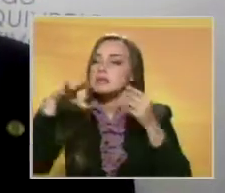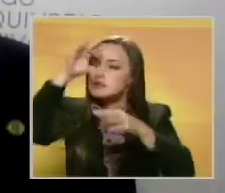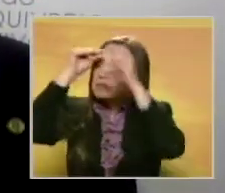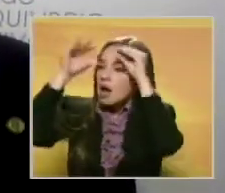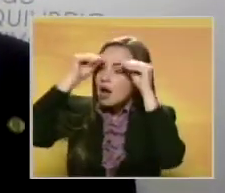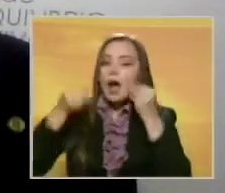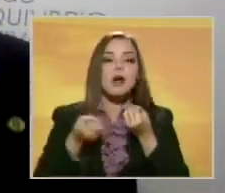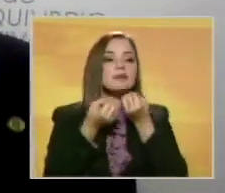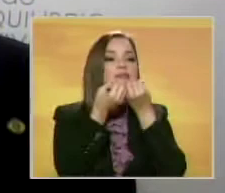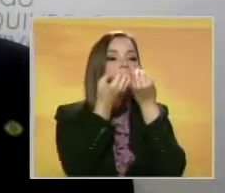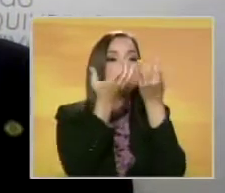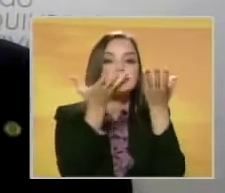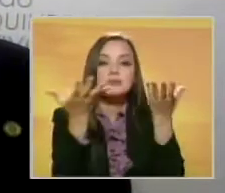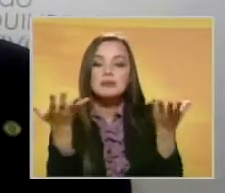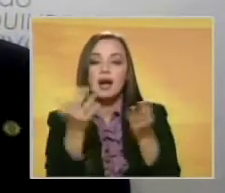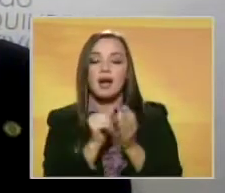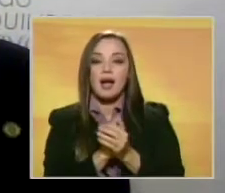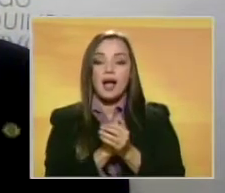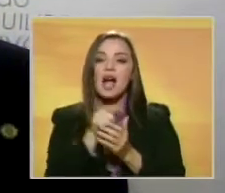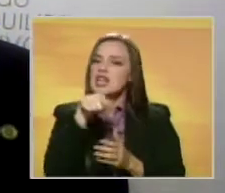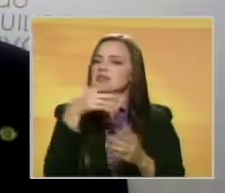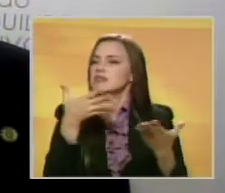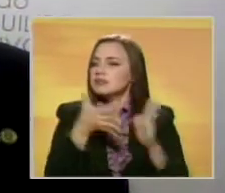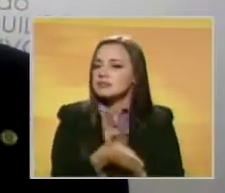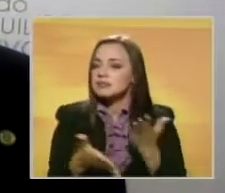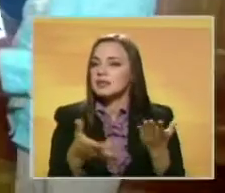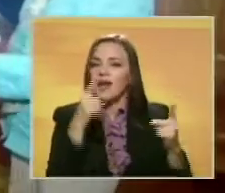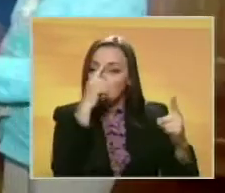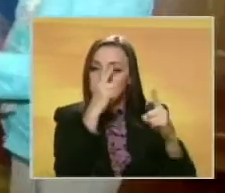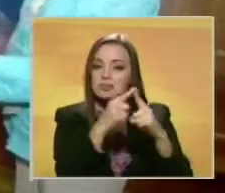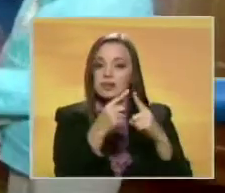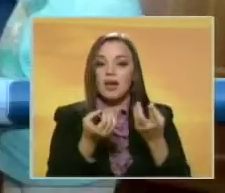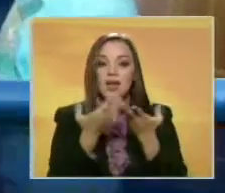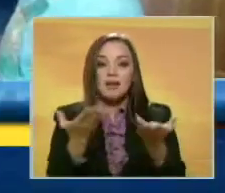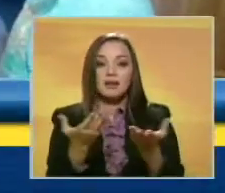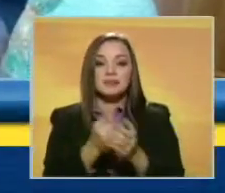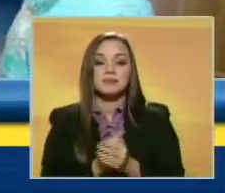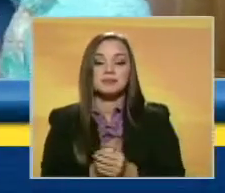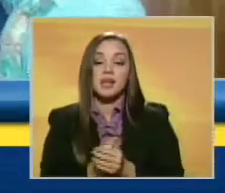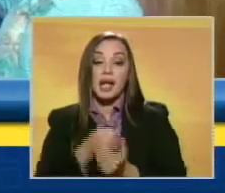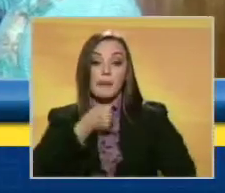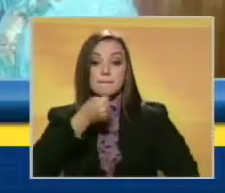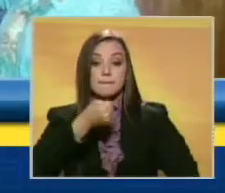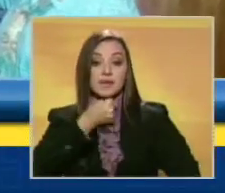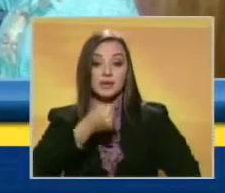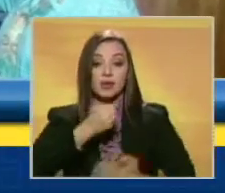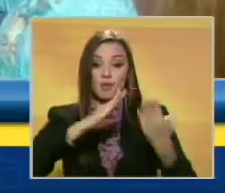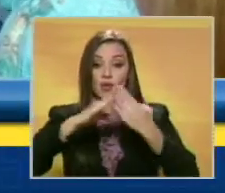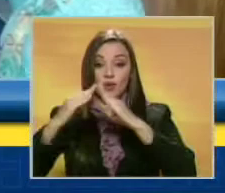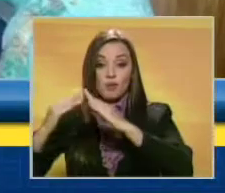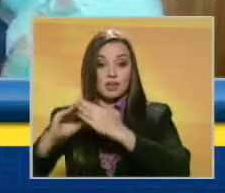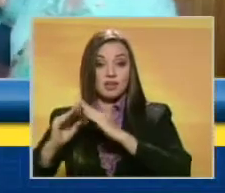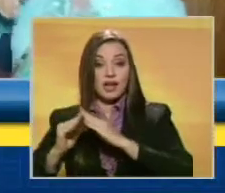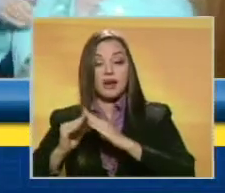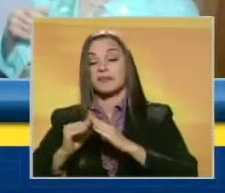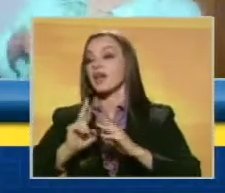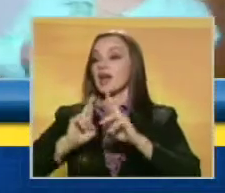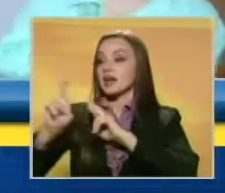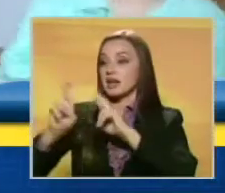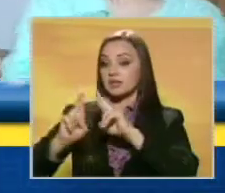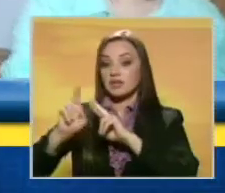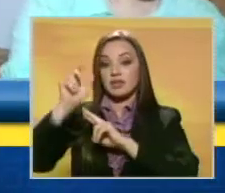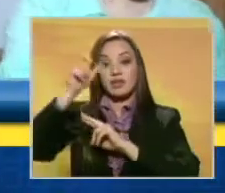periodista debe tener como principio, como norte, servir a lo público. Sobre el periodismo comunitario como la relación que debe existir entre periodistas